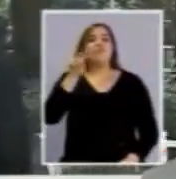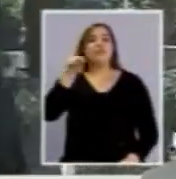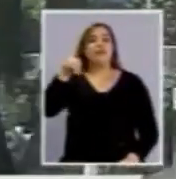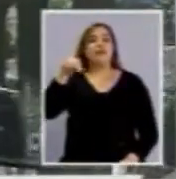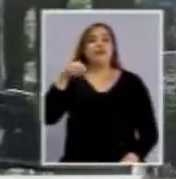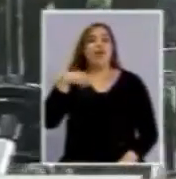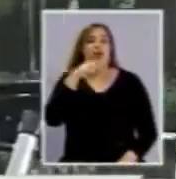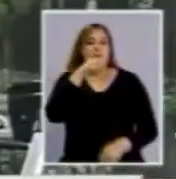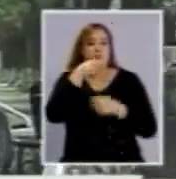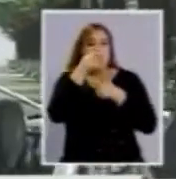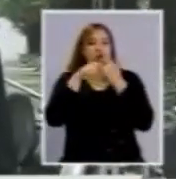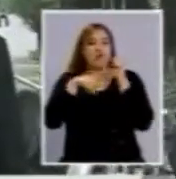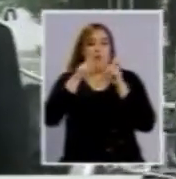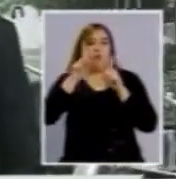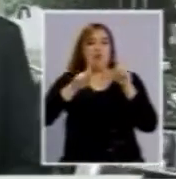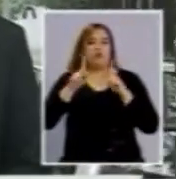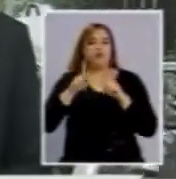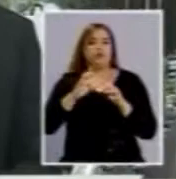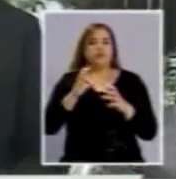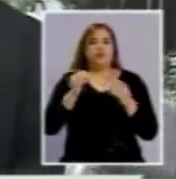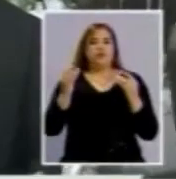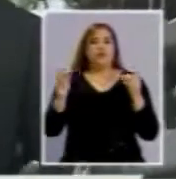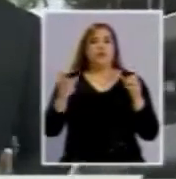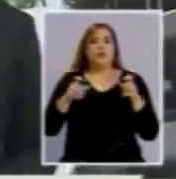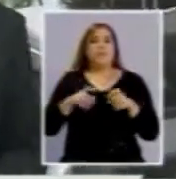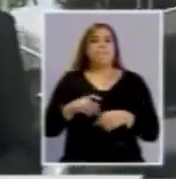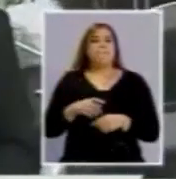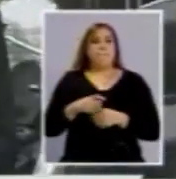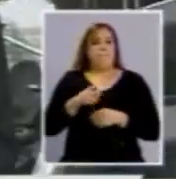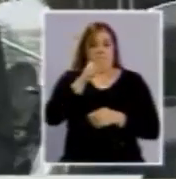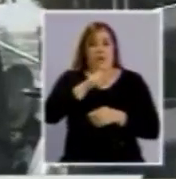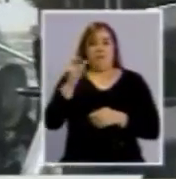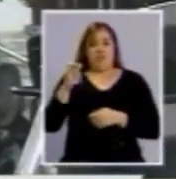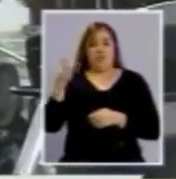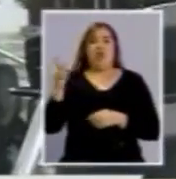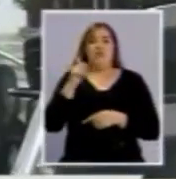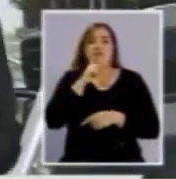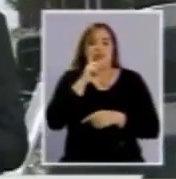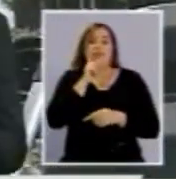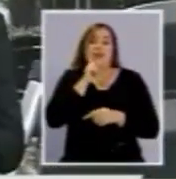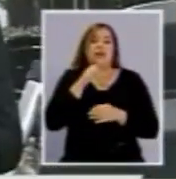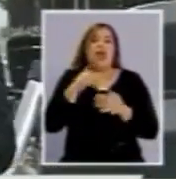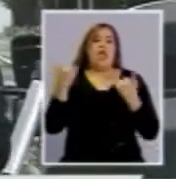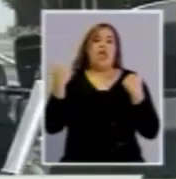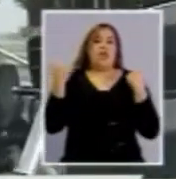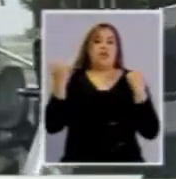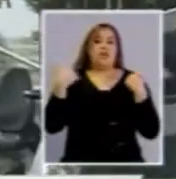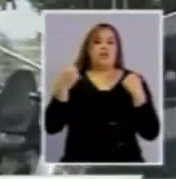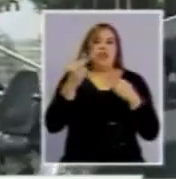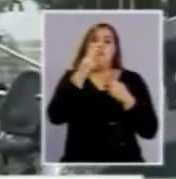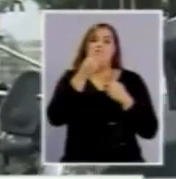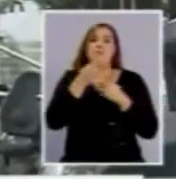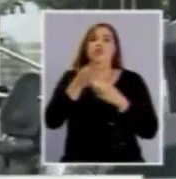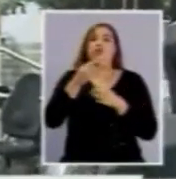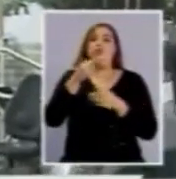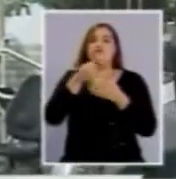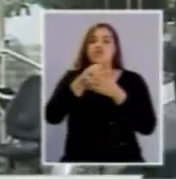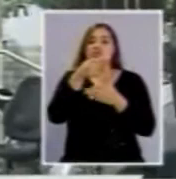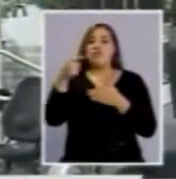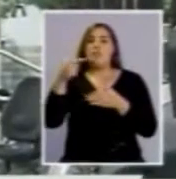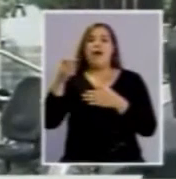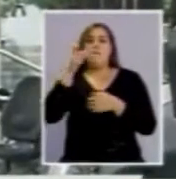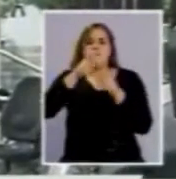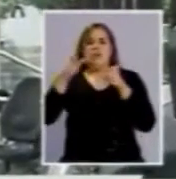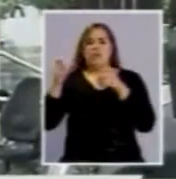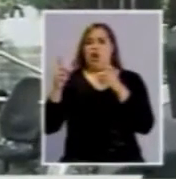de almuerzo para muchos. Bueno, para muchos de nuestros integrantes de TVN es el momento de hacer ejercicio. Y ya lo vimos el fin de semana con el Maratón de Santiago, la